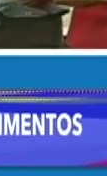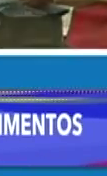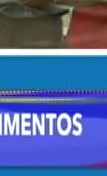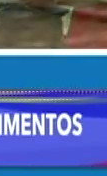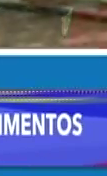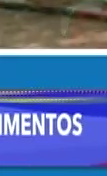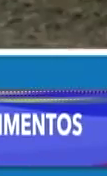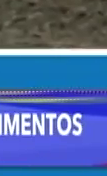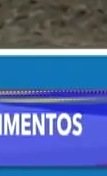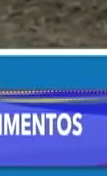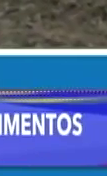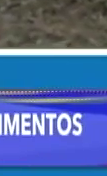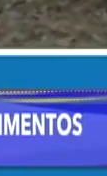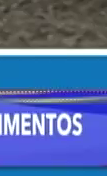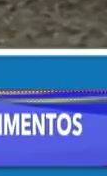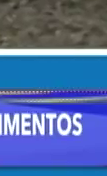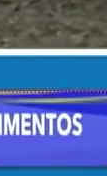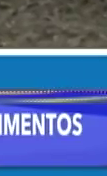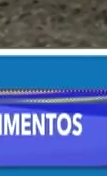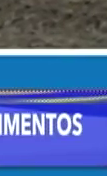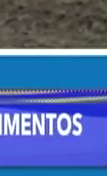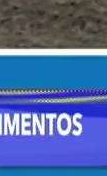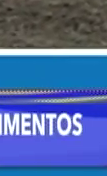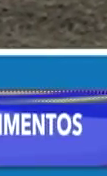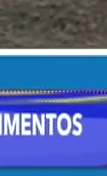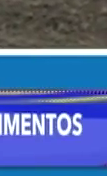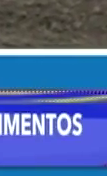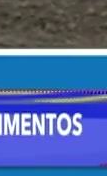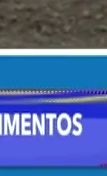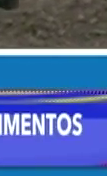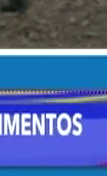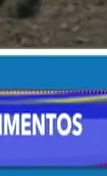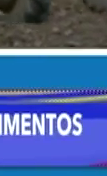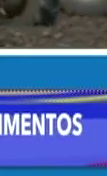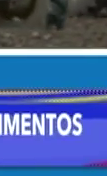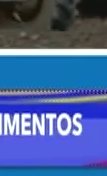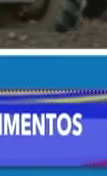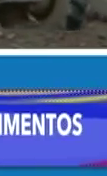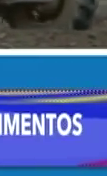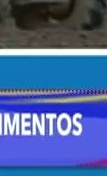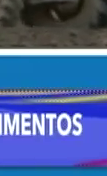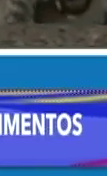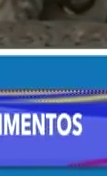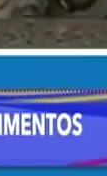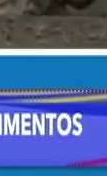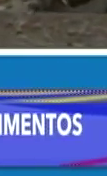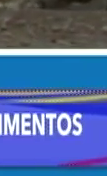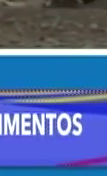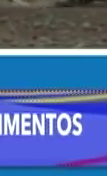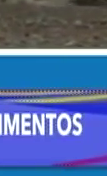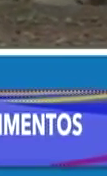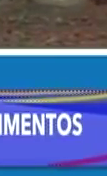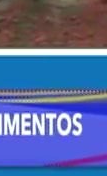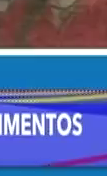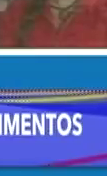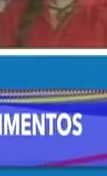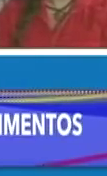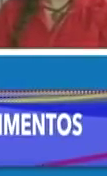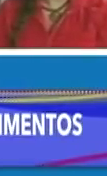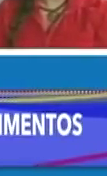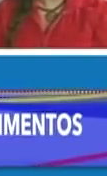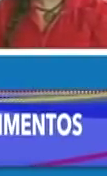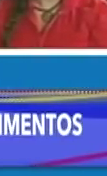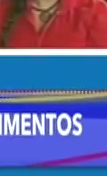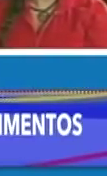financieros articulando cívicos y militares militares y civiles articulando